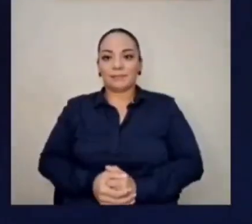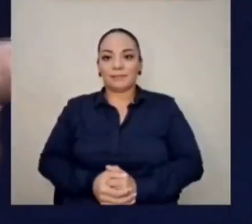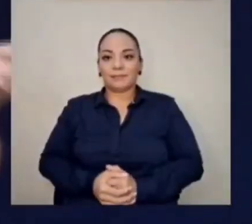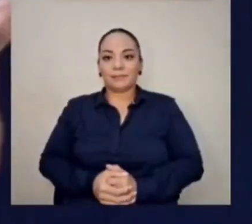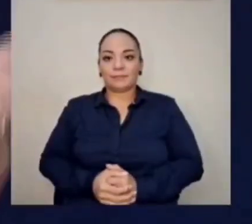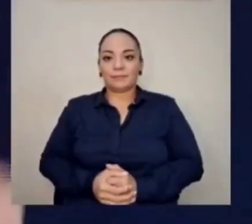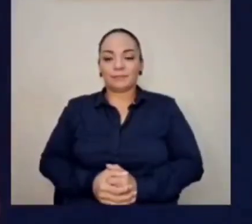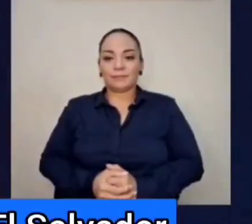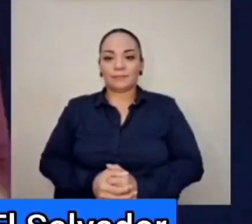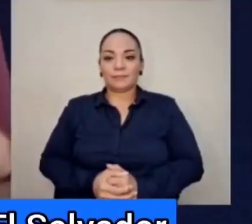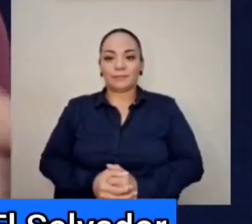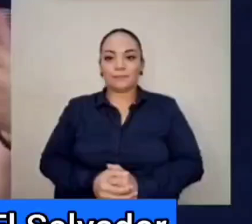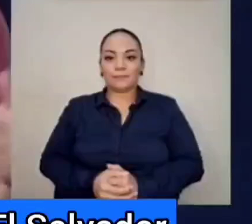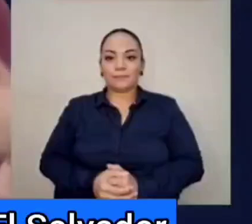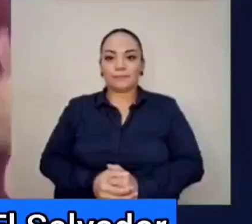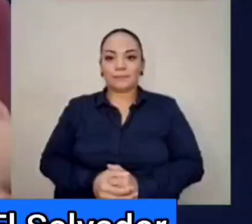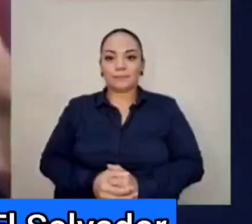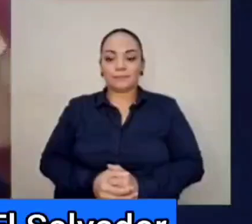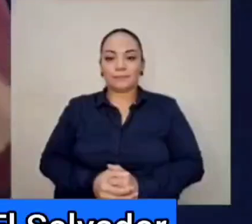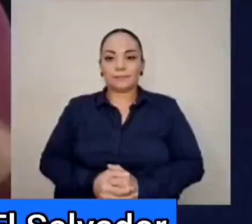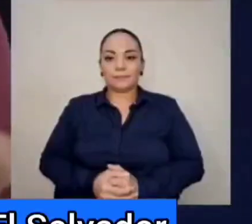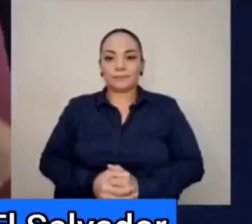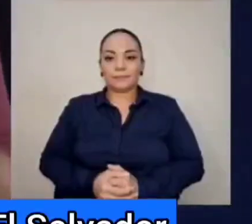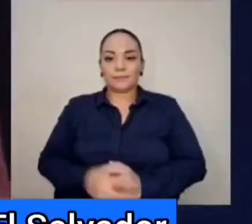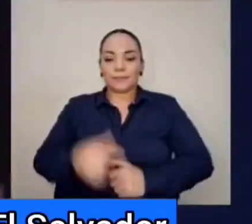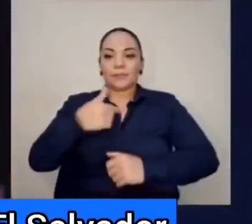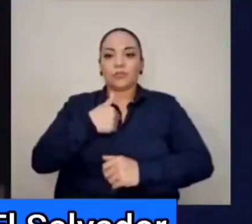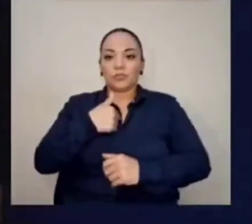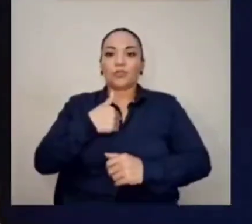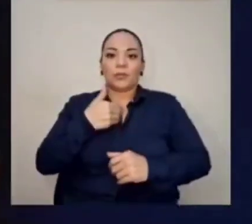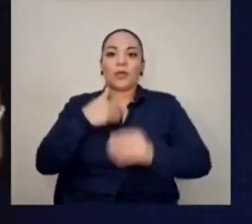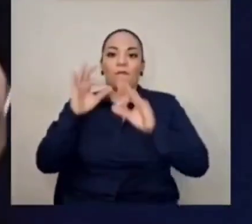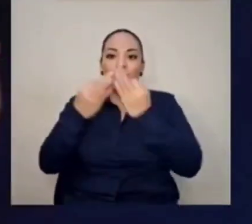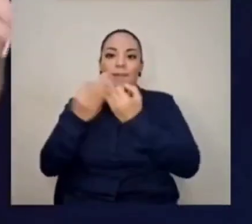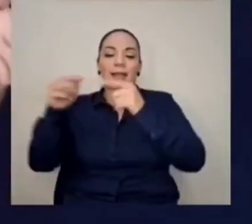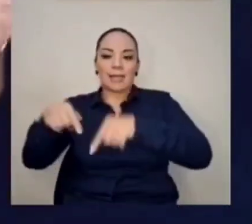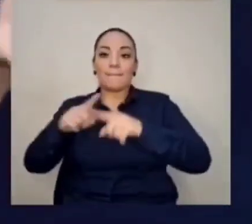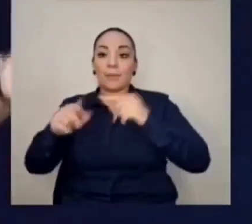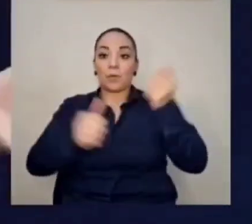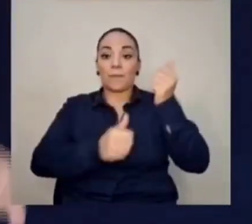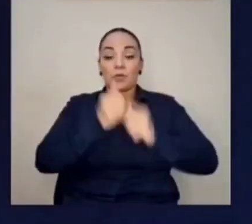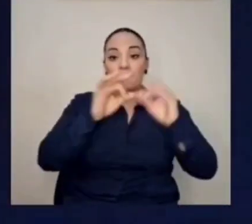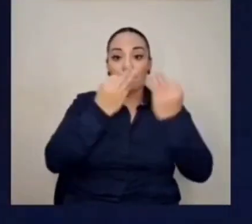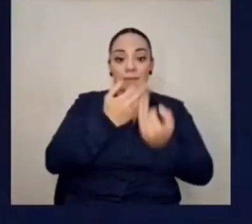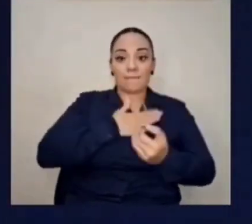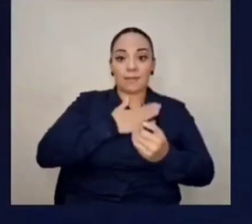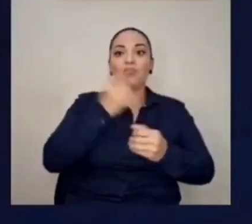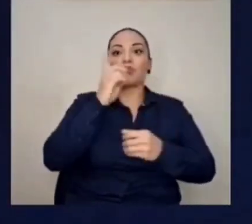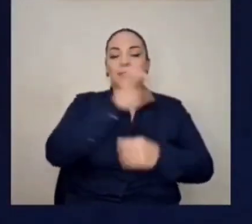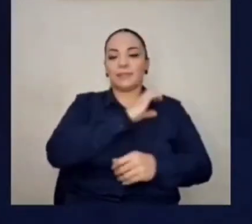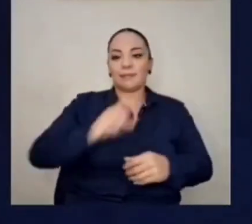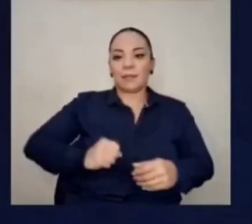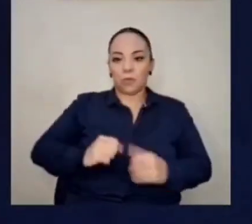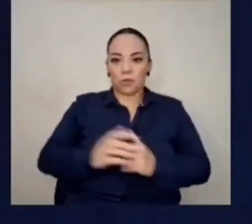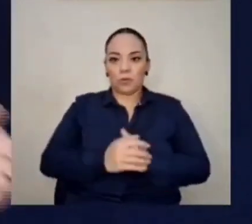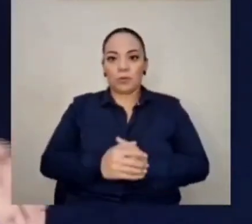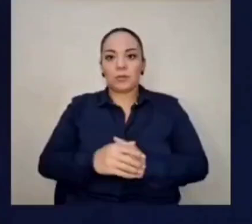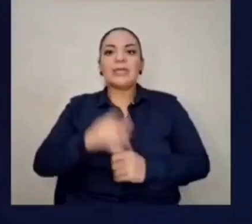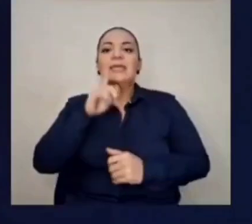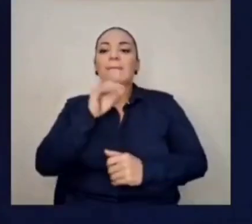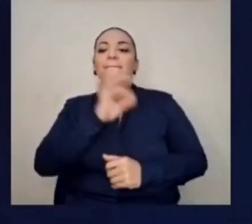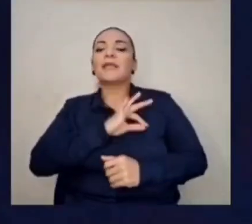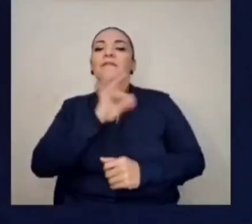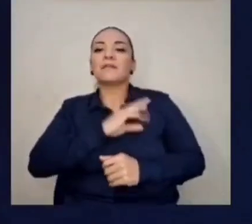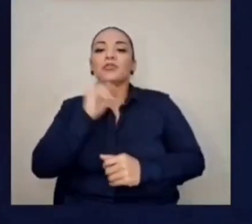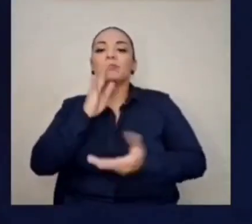Bueno, yo tengo familia aquí, pero pues la mayor cantidad de mi familia está en El Salvador. Pero los que ganan son ustedes y sus familias, sus